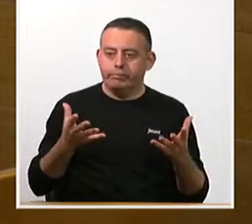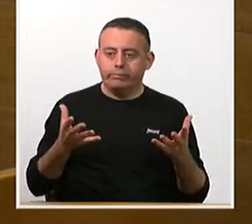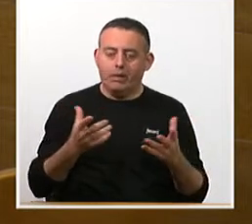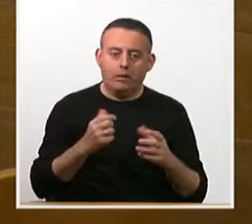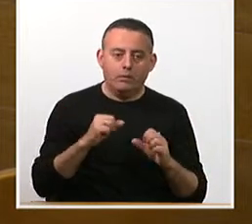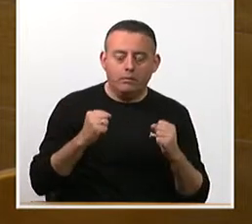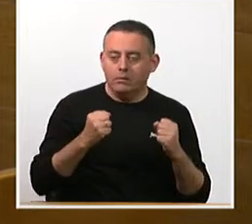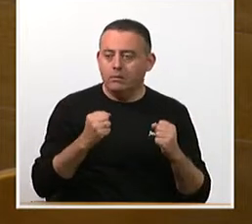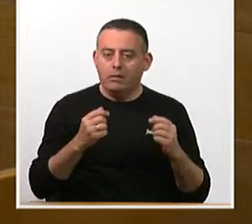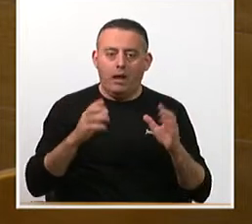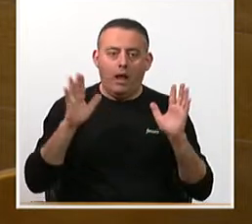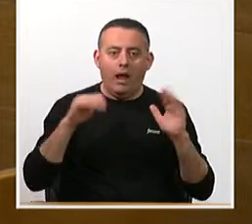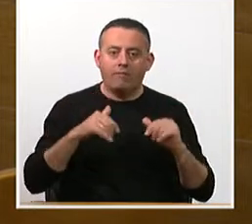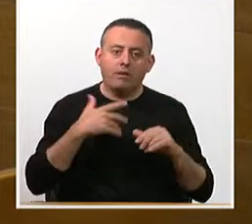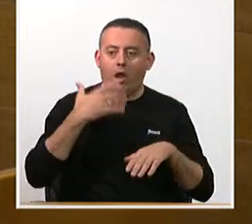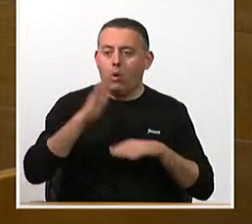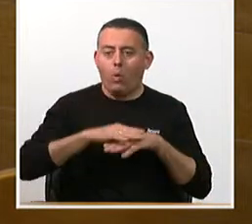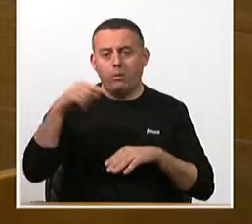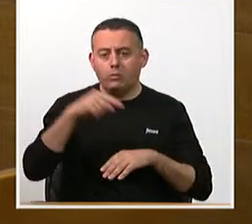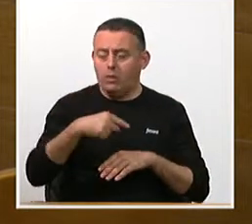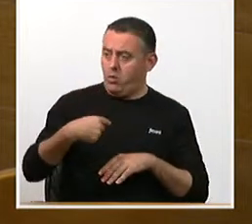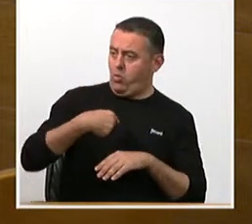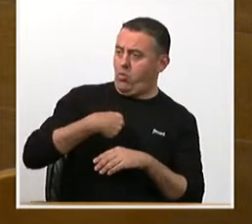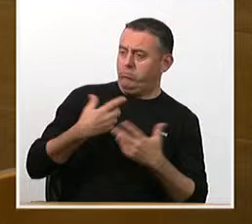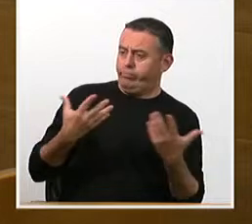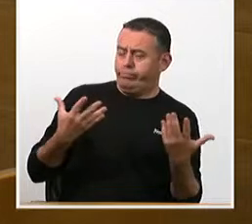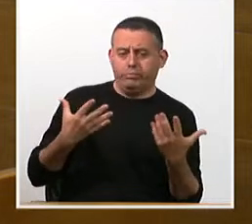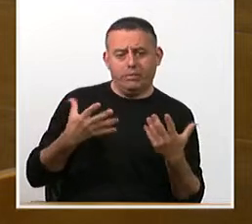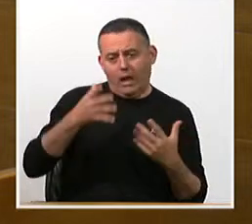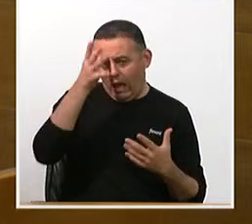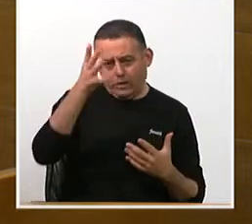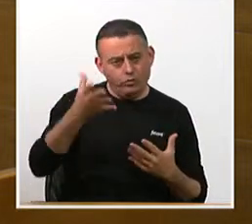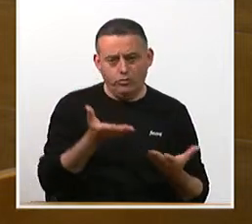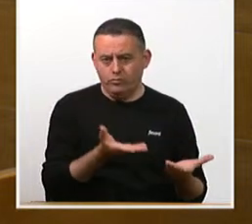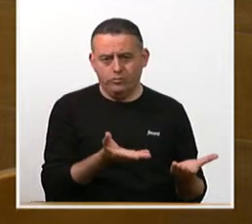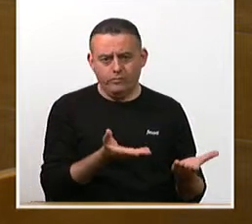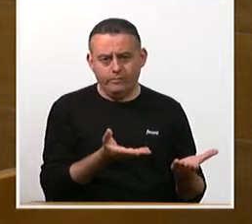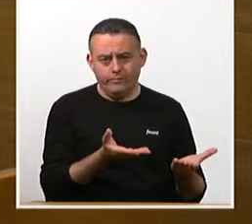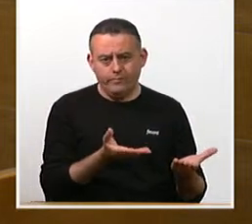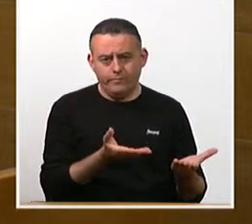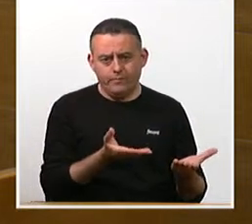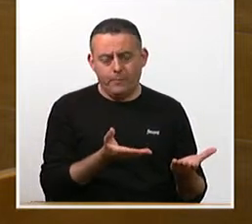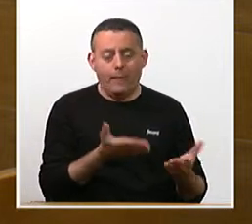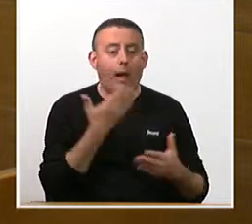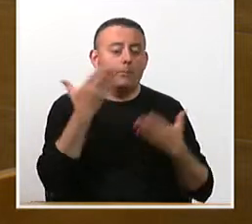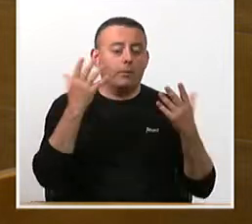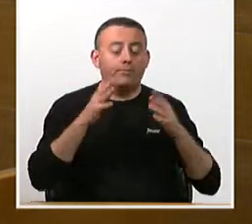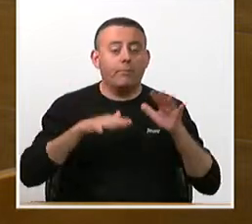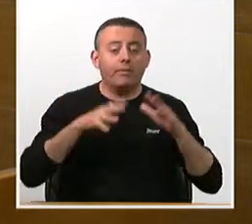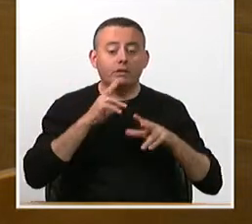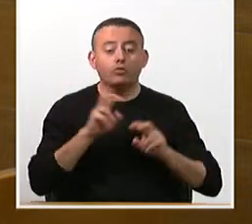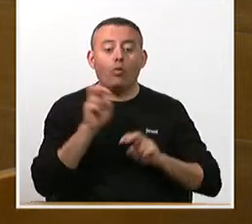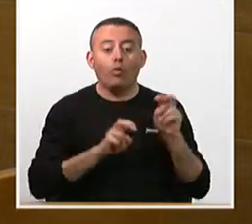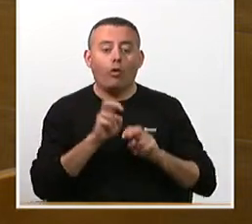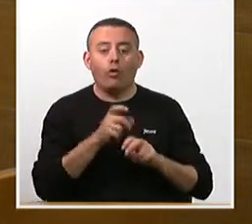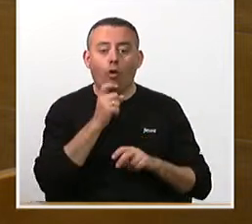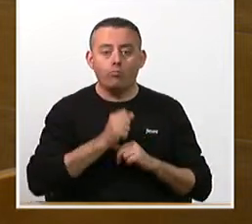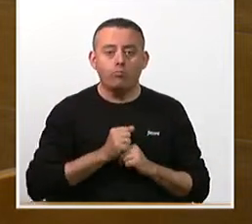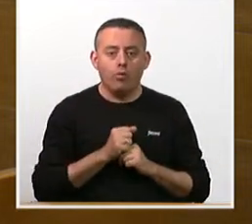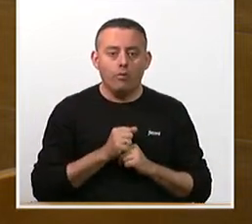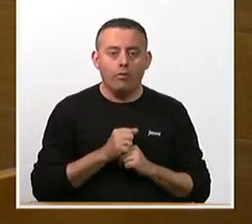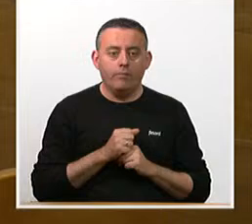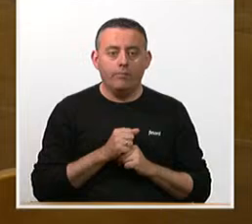culpabiliza nos lleva a que se den soluciones tan extravagantes como llevar el agua a